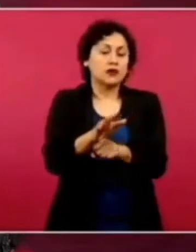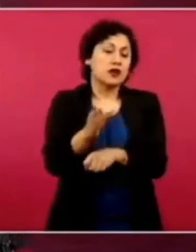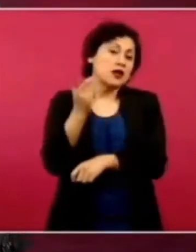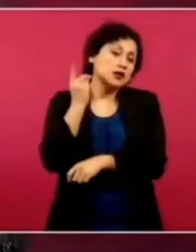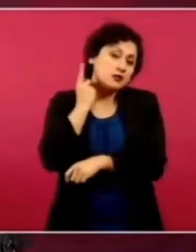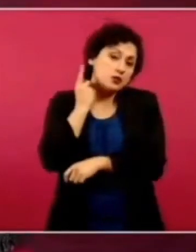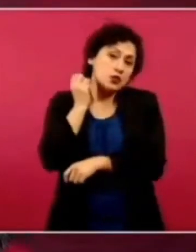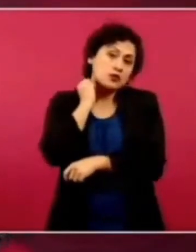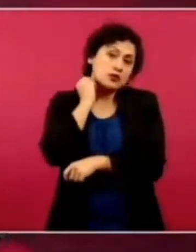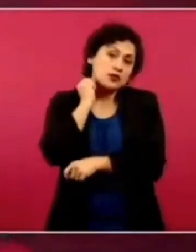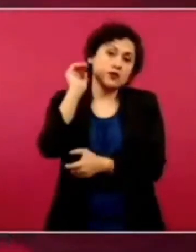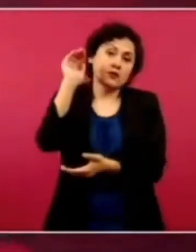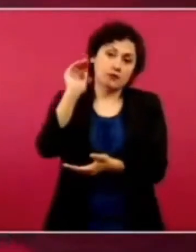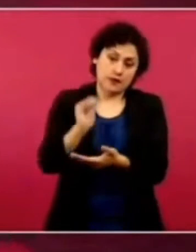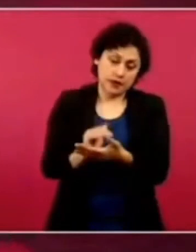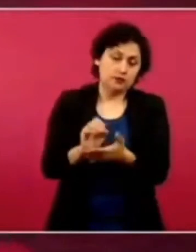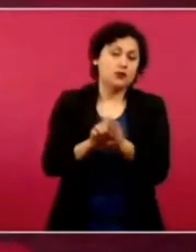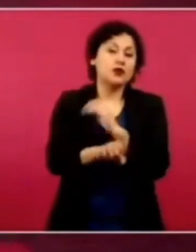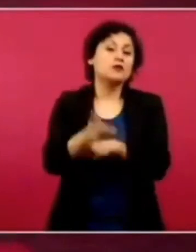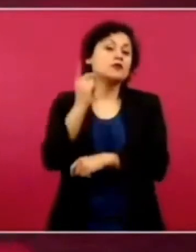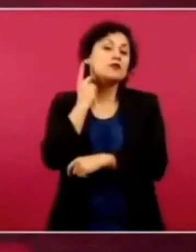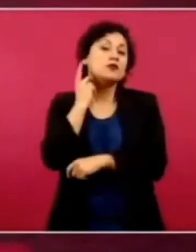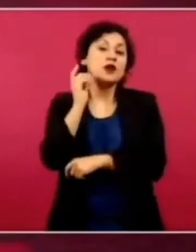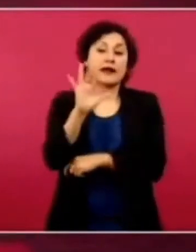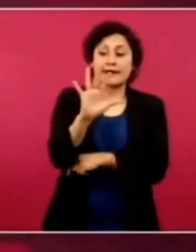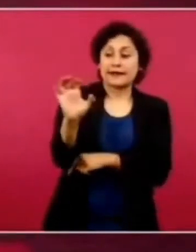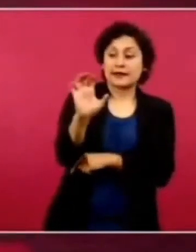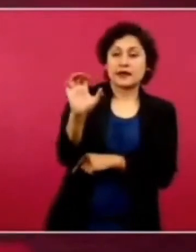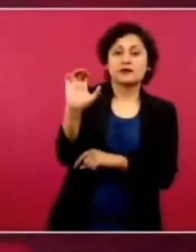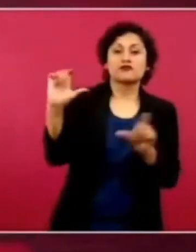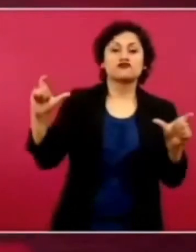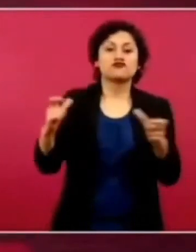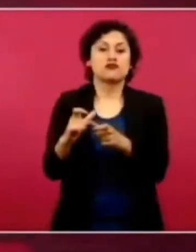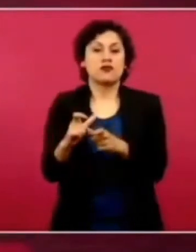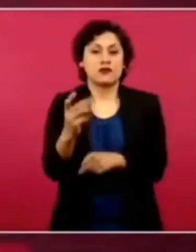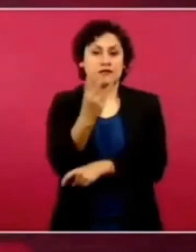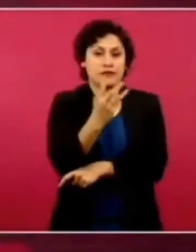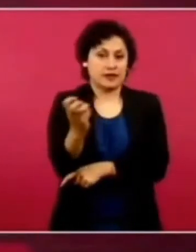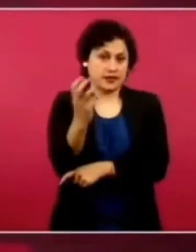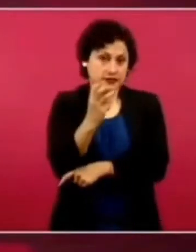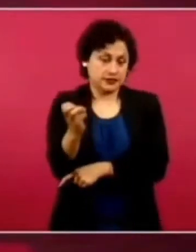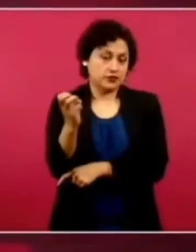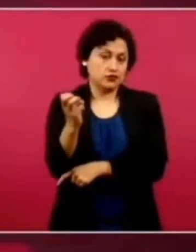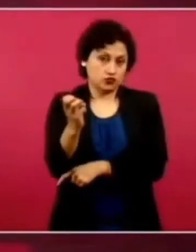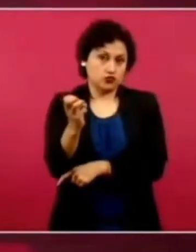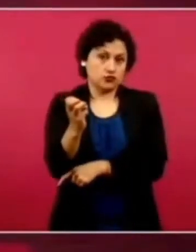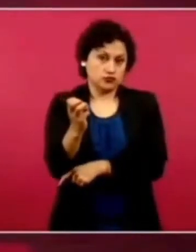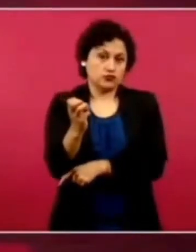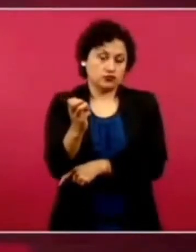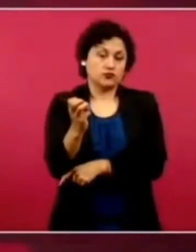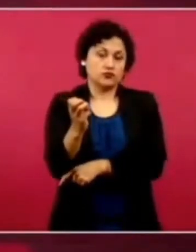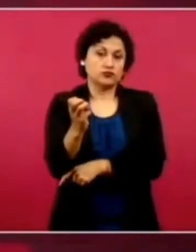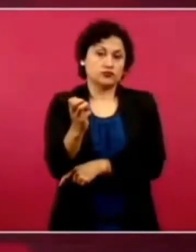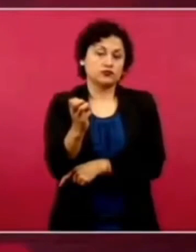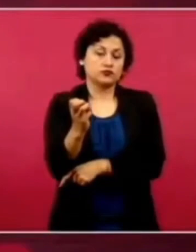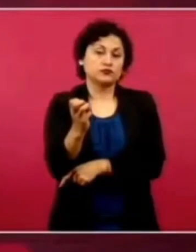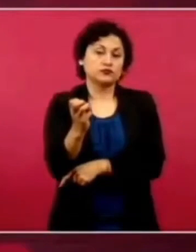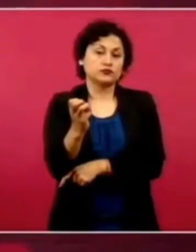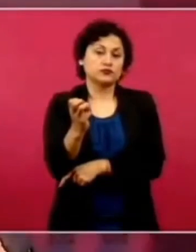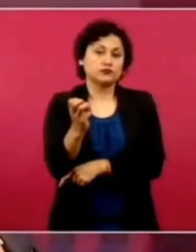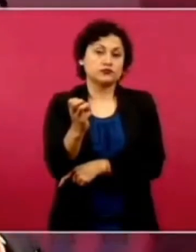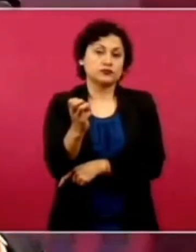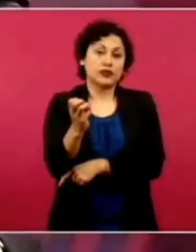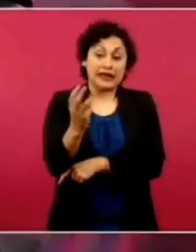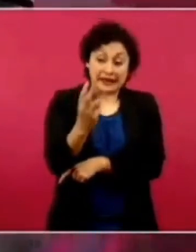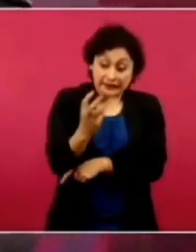desde quinientos que quedaron trescientos Diputados y que fueran electos